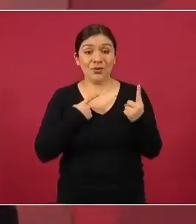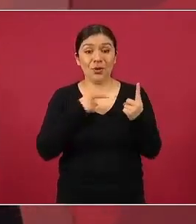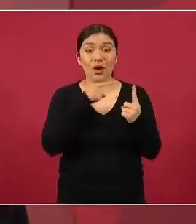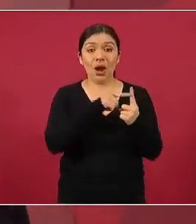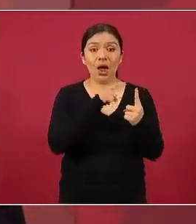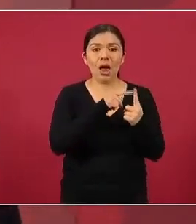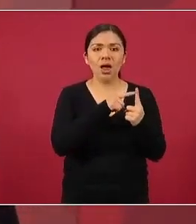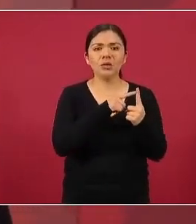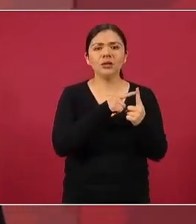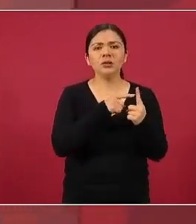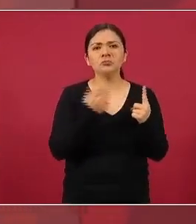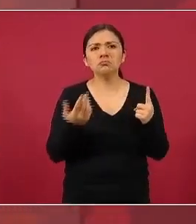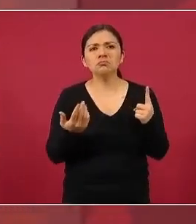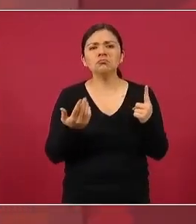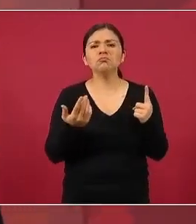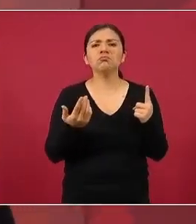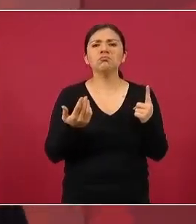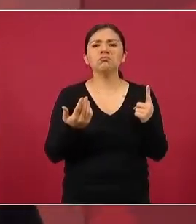pues